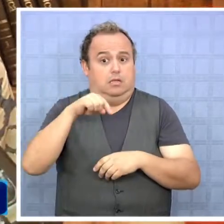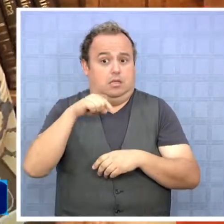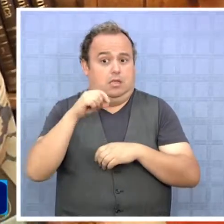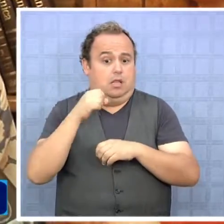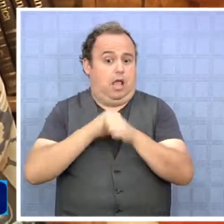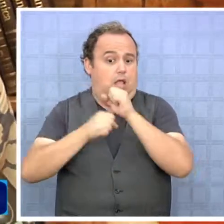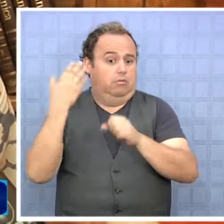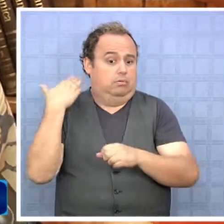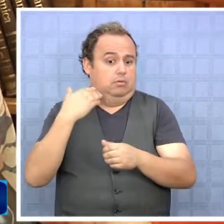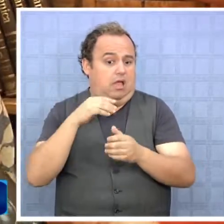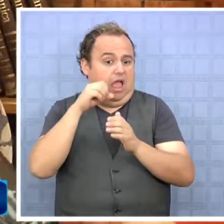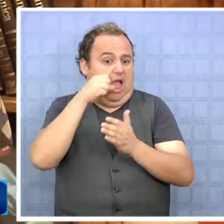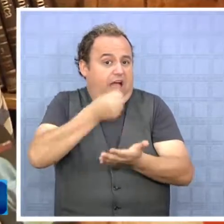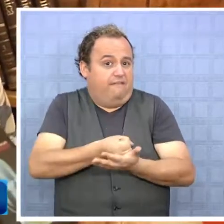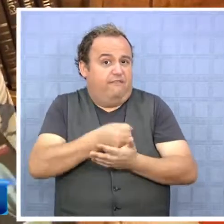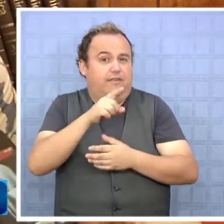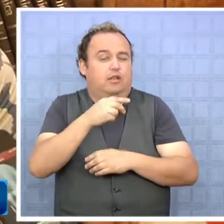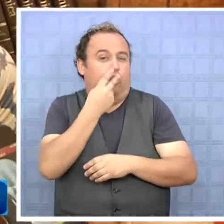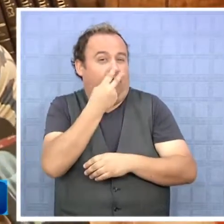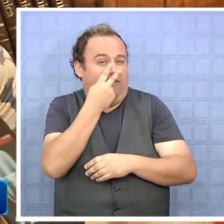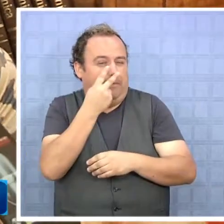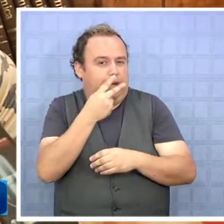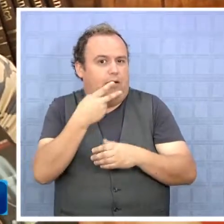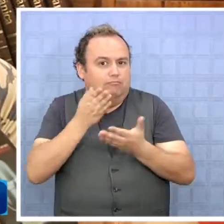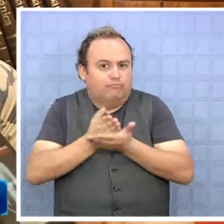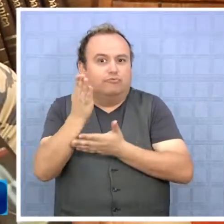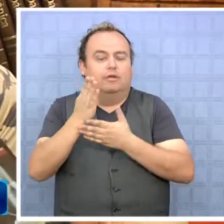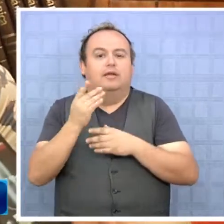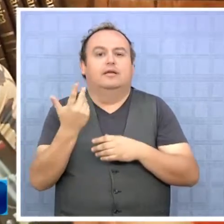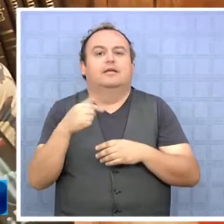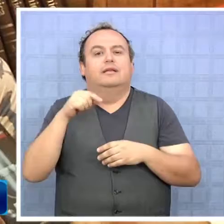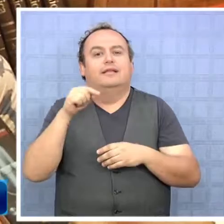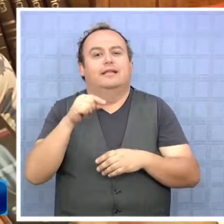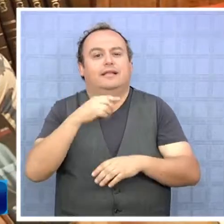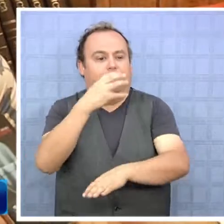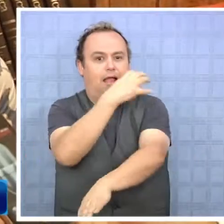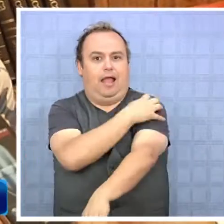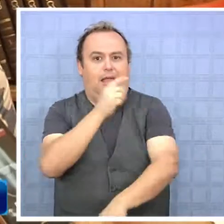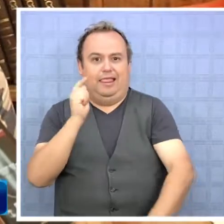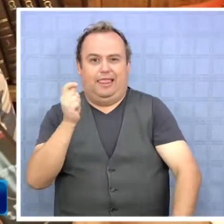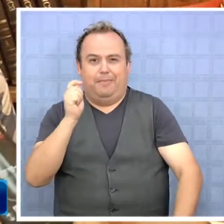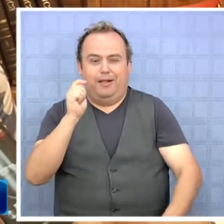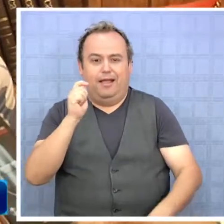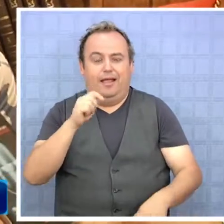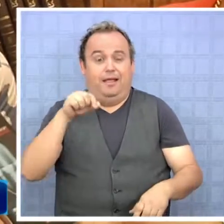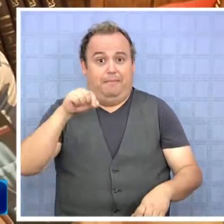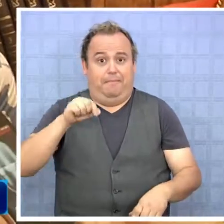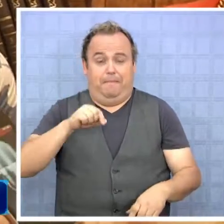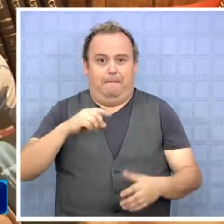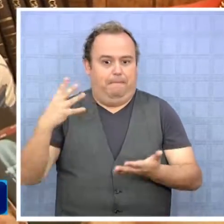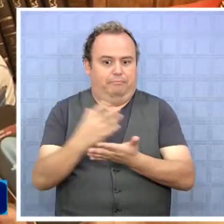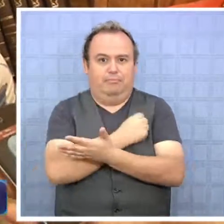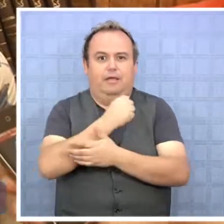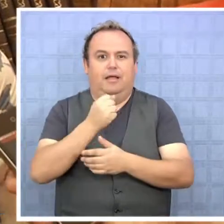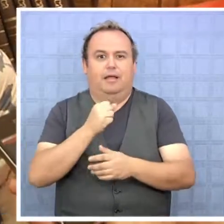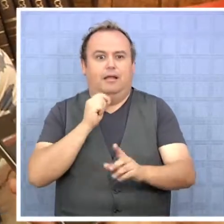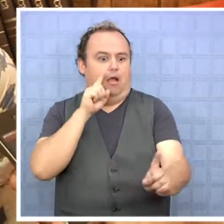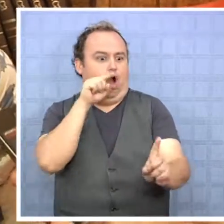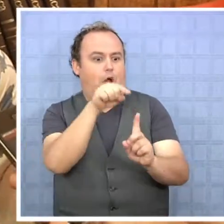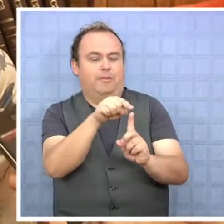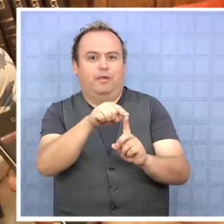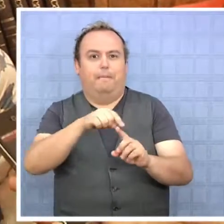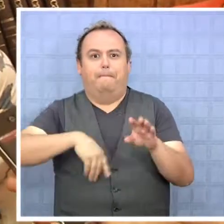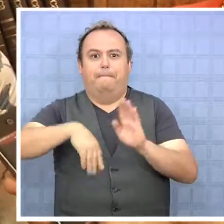en el año pasado, fines del año pasado, en el mes de noviembre, y la región de Tarapacá es aquella que ha logrado la mayor meta a